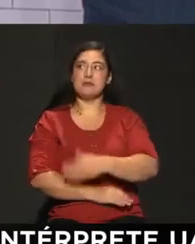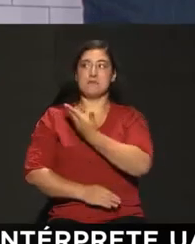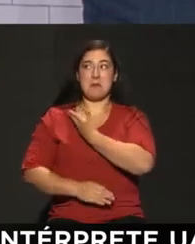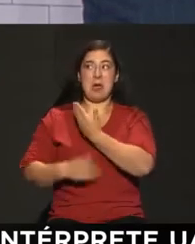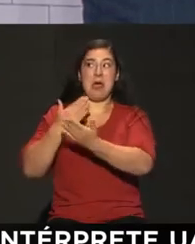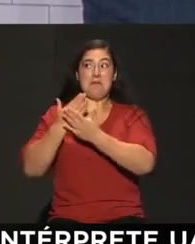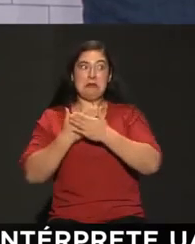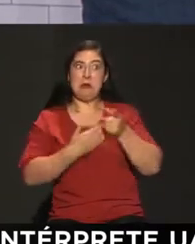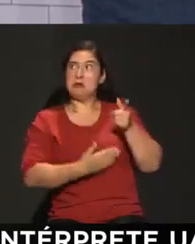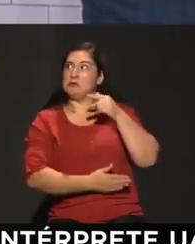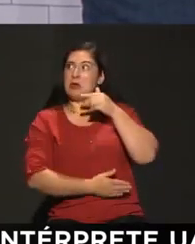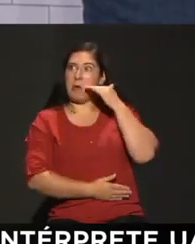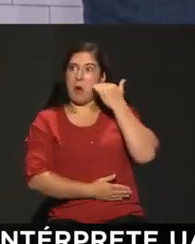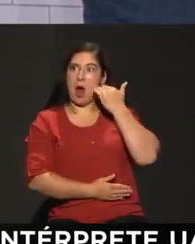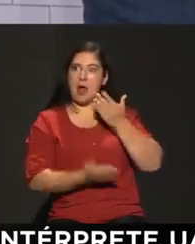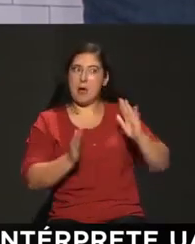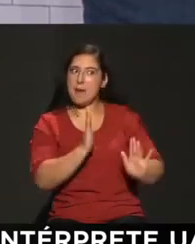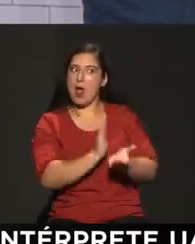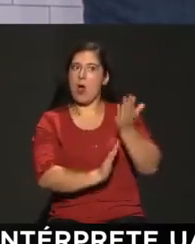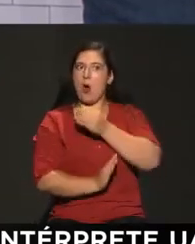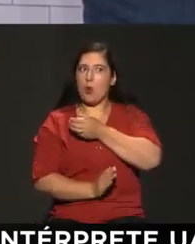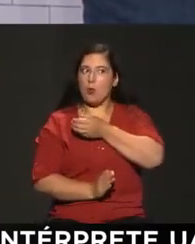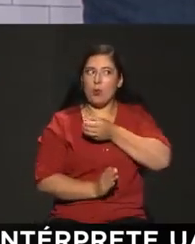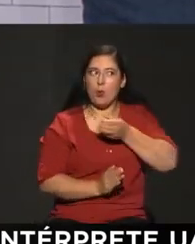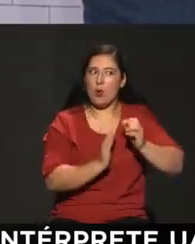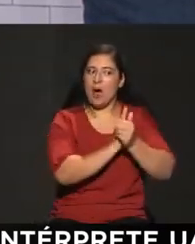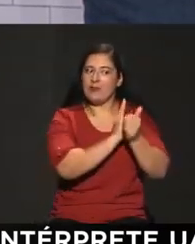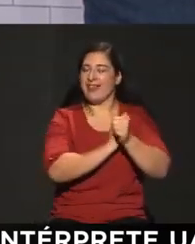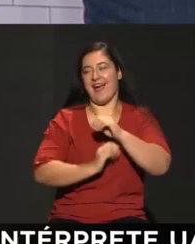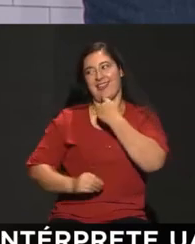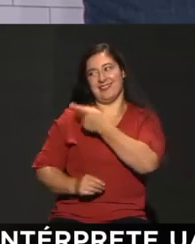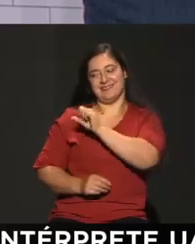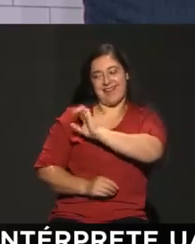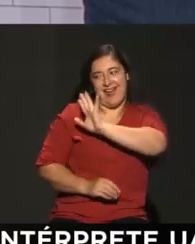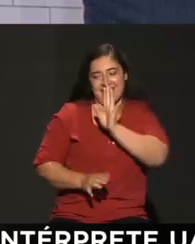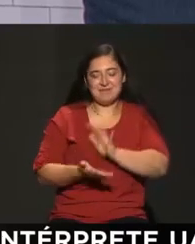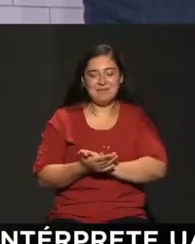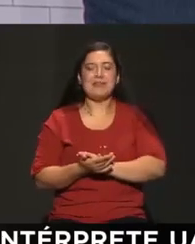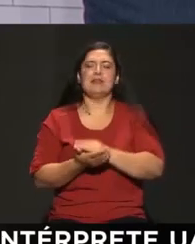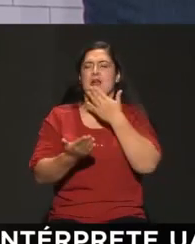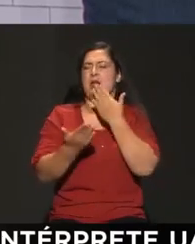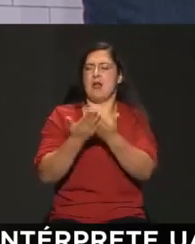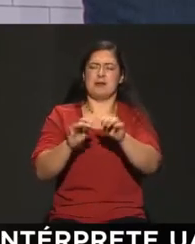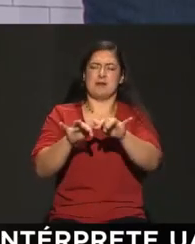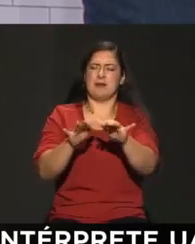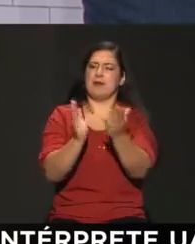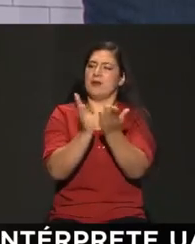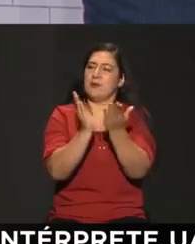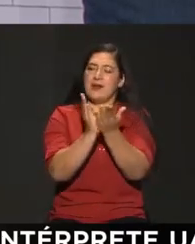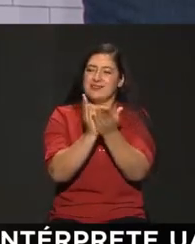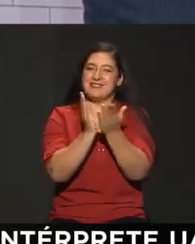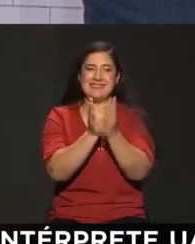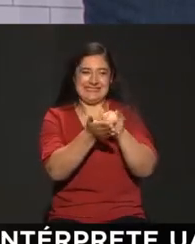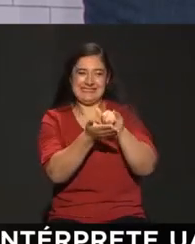esa niña cómo ha mejorado. ¿Cómo progresó? ¿Cómo progresó? Y le dije, claro, esa es la idea. Agradecerle mucho a la Secretaría de Educación, como también lo